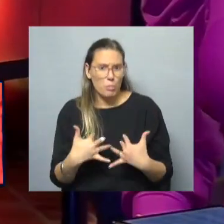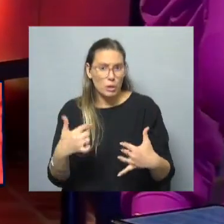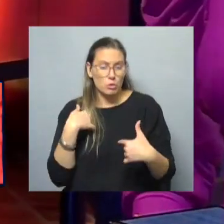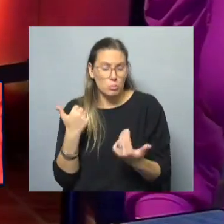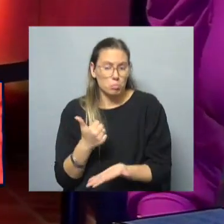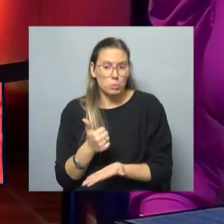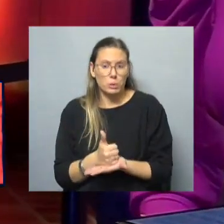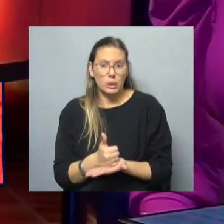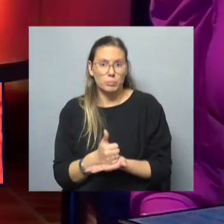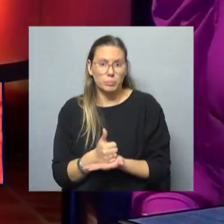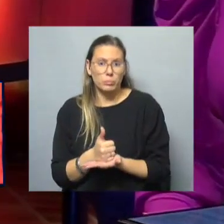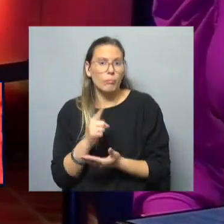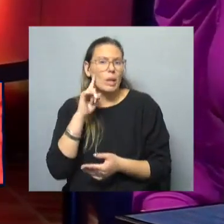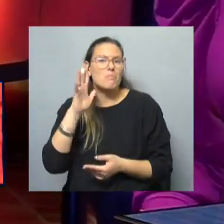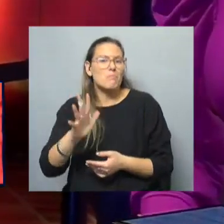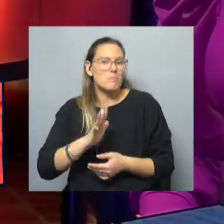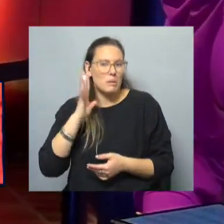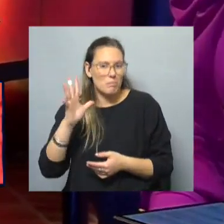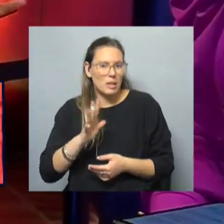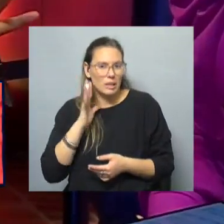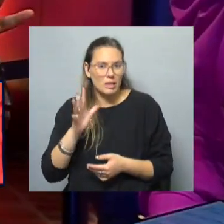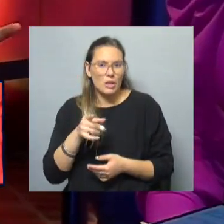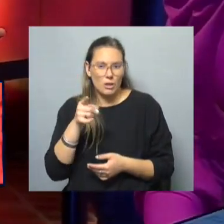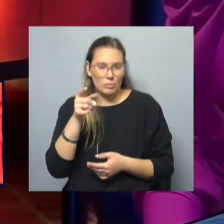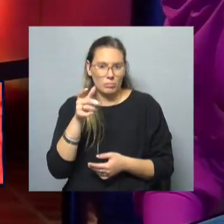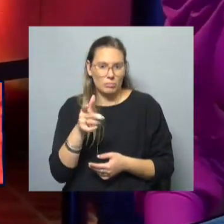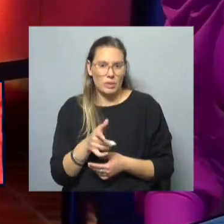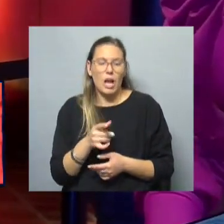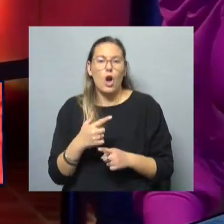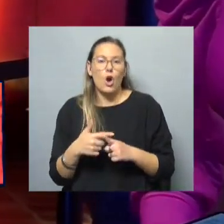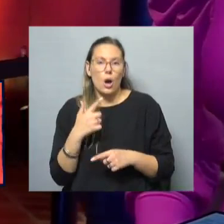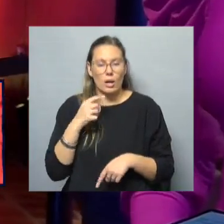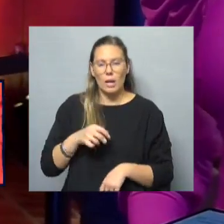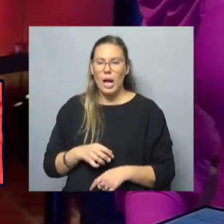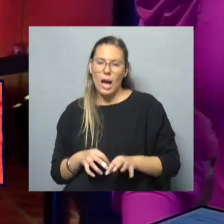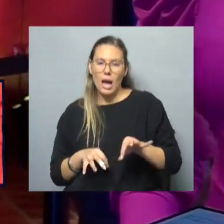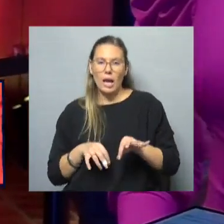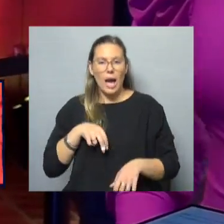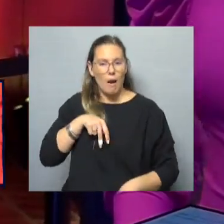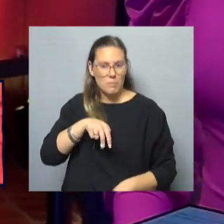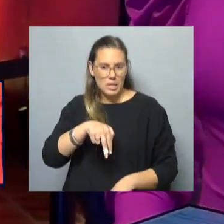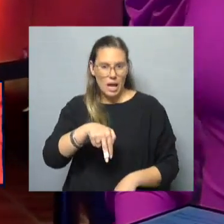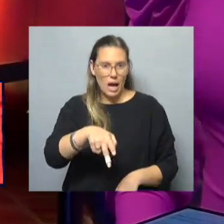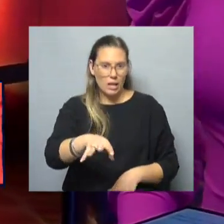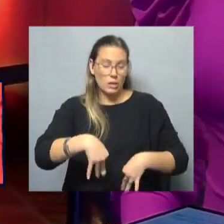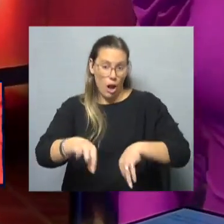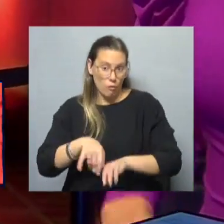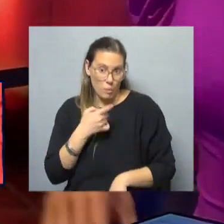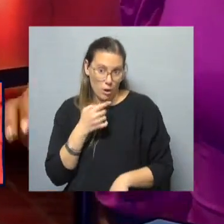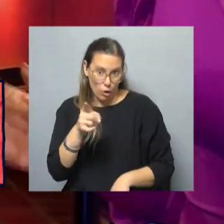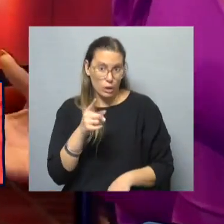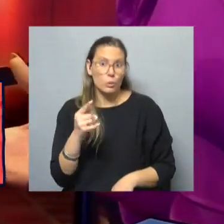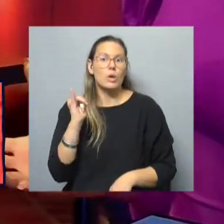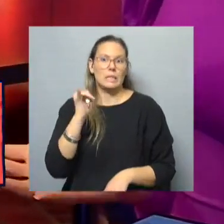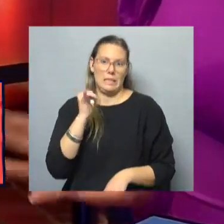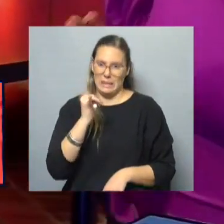acá. Me imagino que vas a hacer la famosa caminata en la alfombra roja. Por